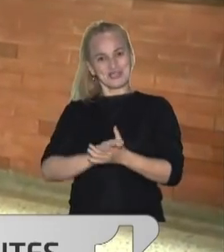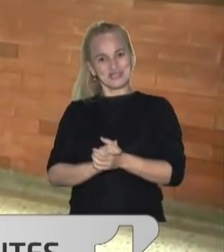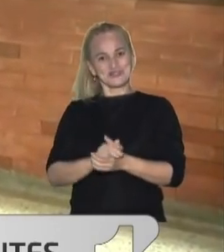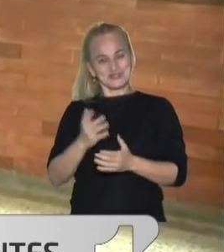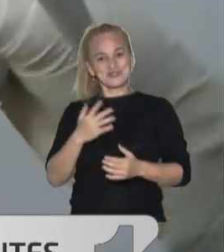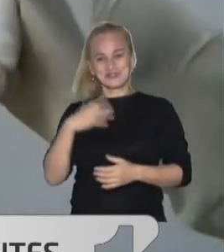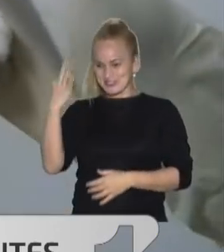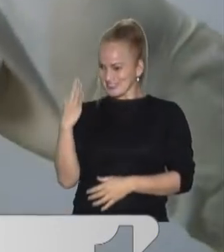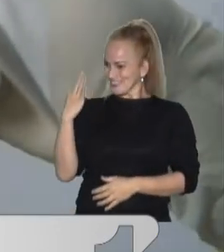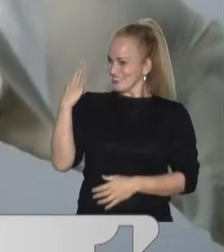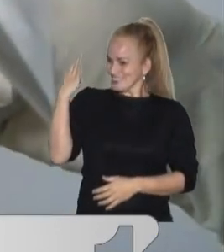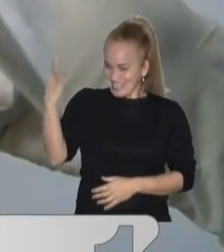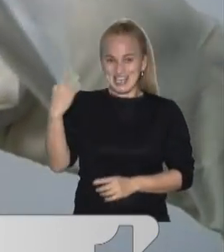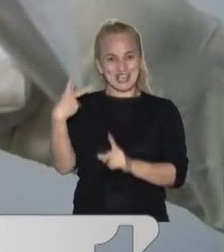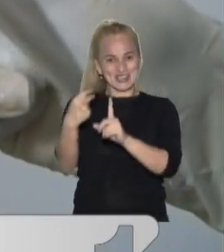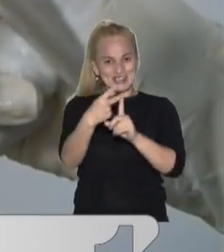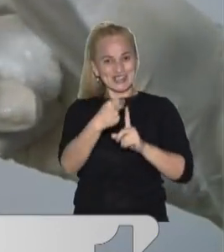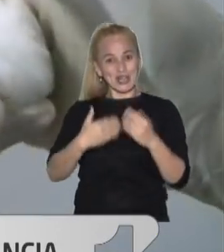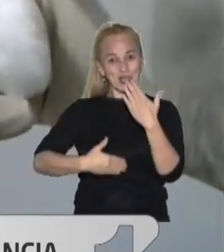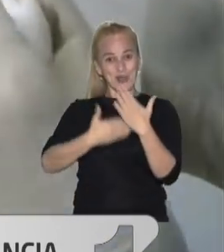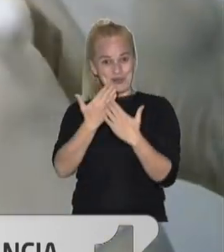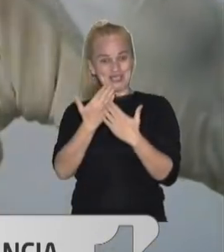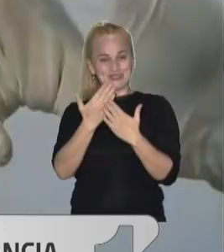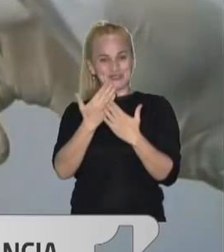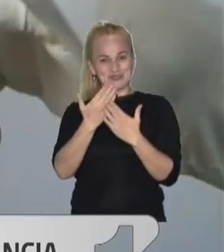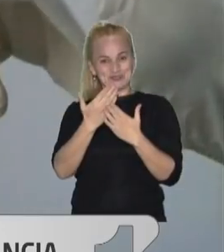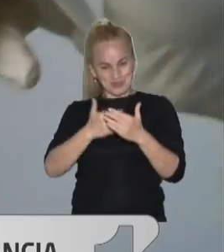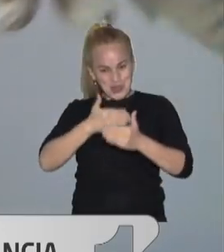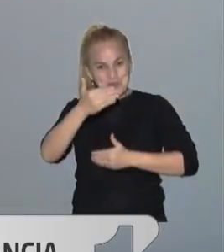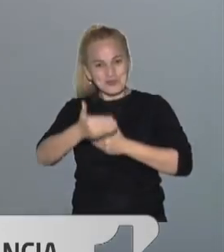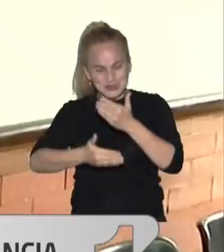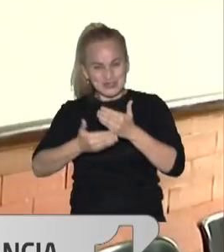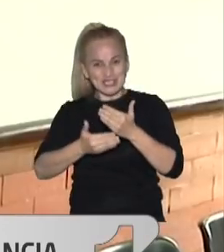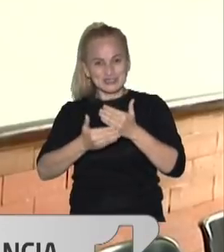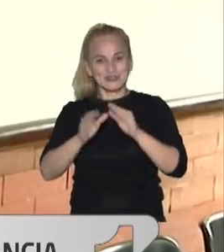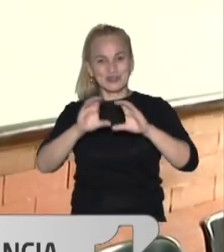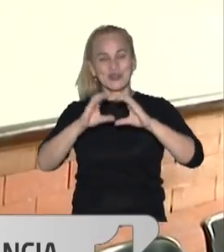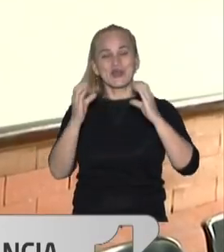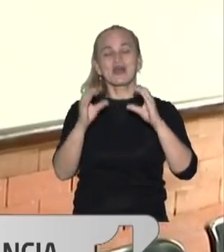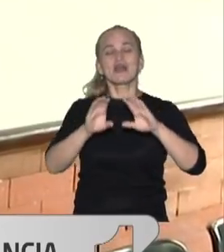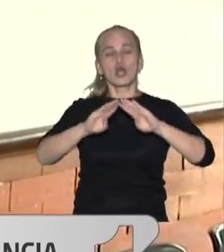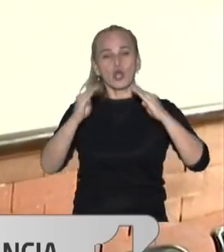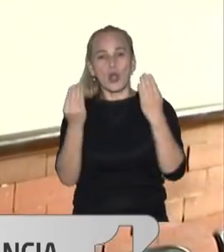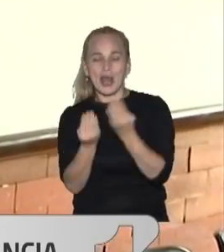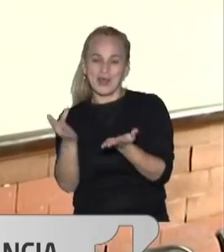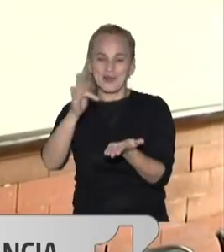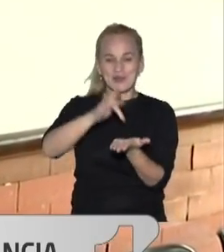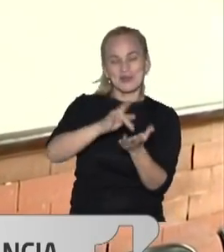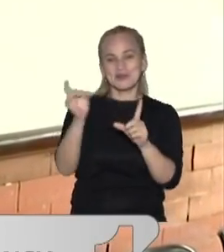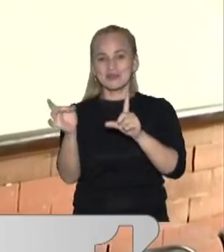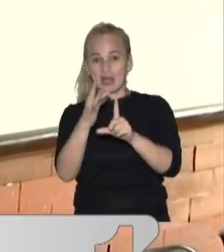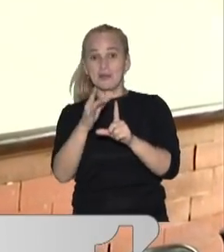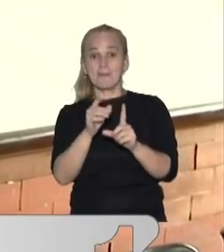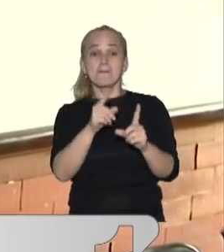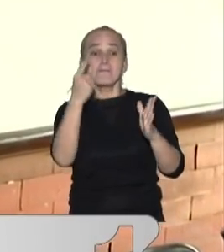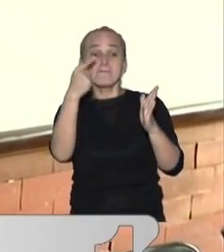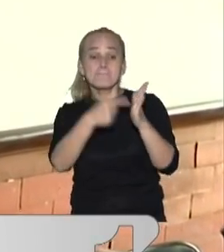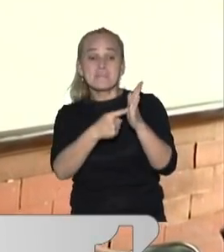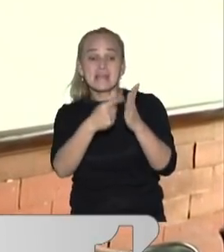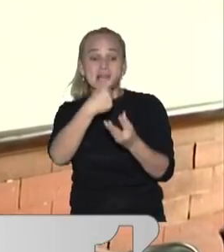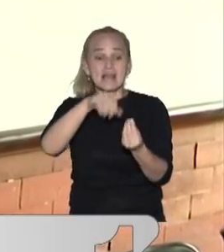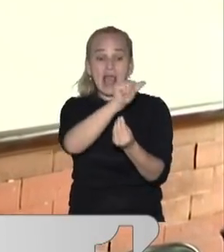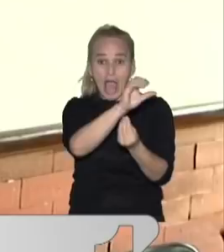hacer parte de este programa. Este es el inicio del retorno seguro con alternancia. fueron 1.000 docentes que fueron escogidos pues para